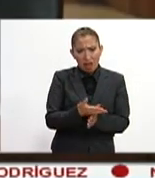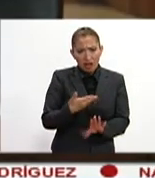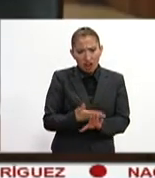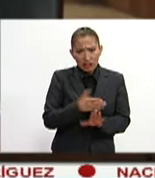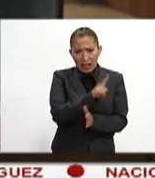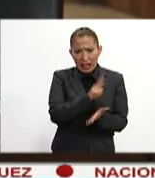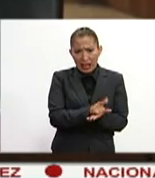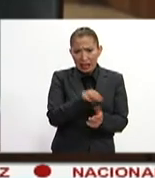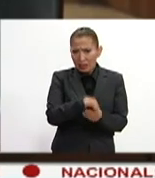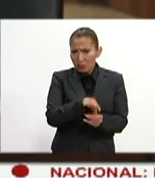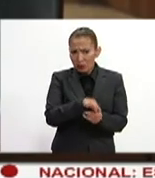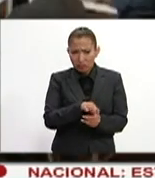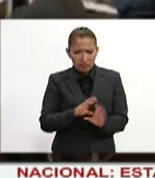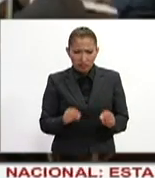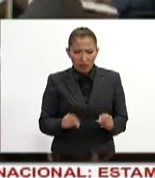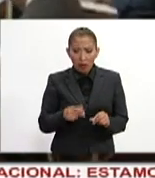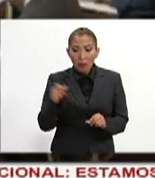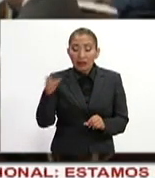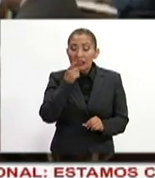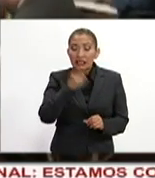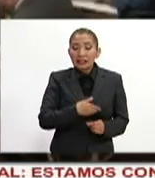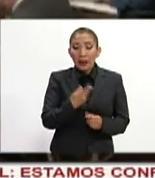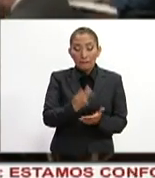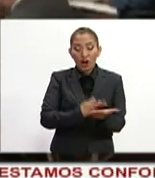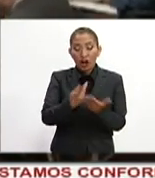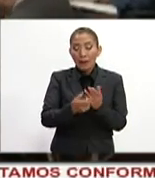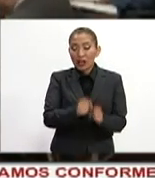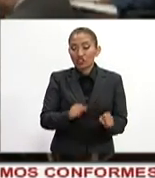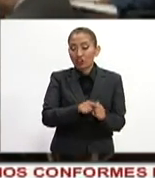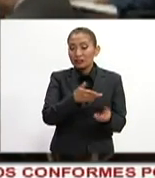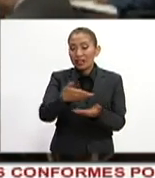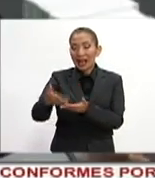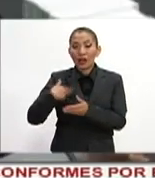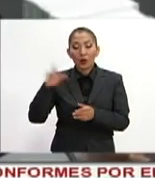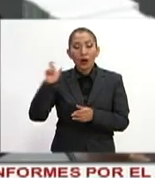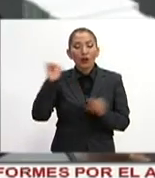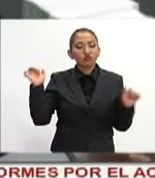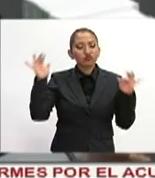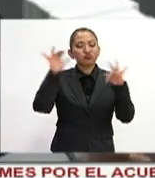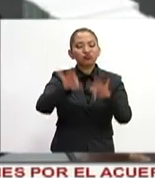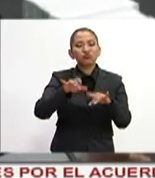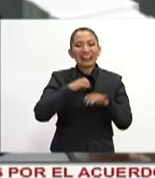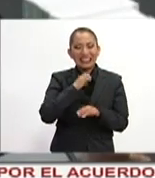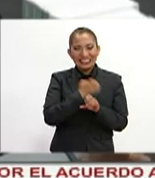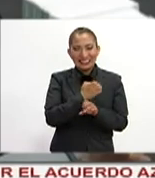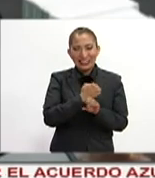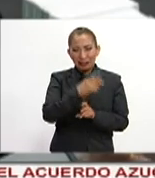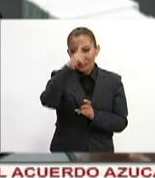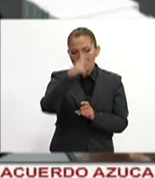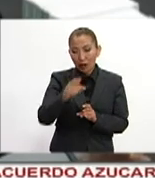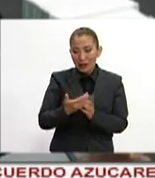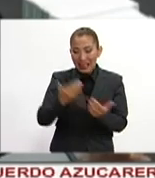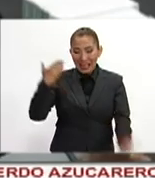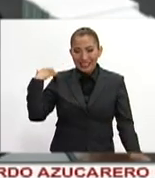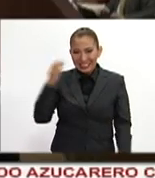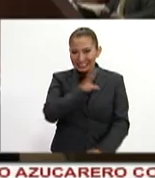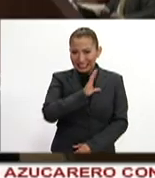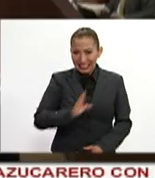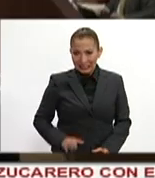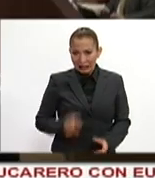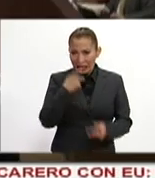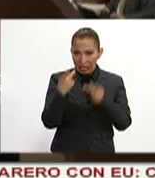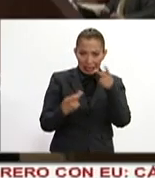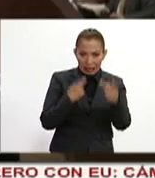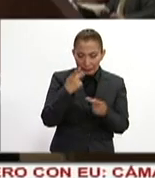a la ley electoral por la supuesta entrega de programas sociales en eventos masivos efectuados en el Estado de México durante las pasadas